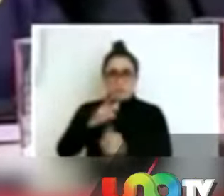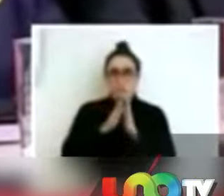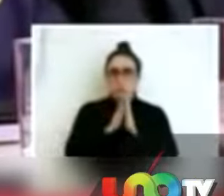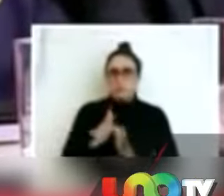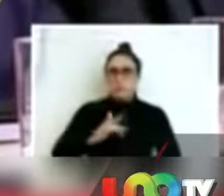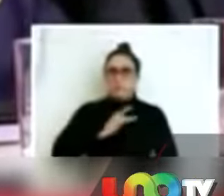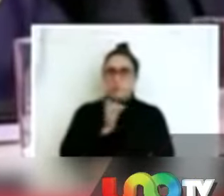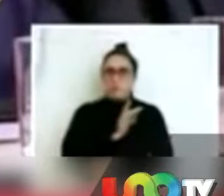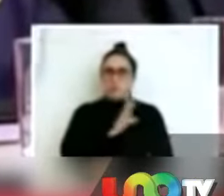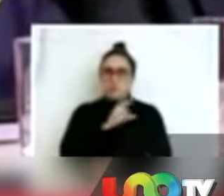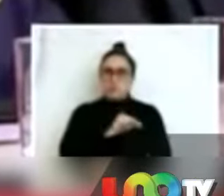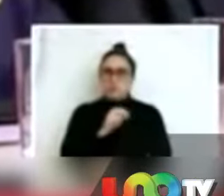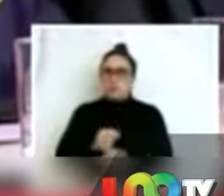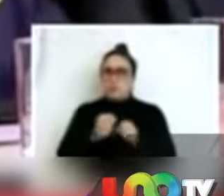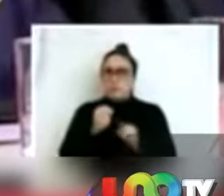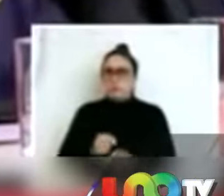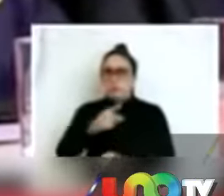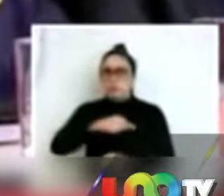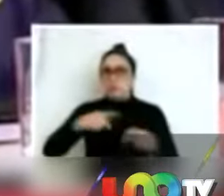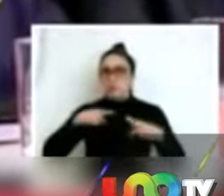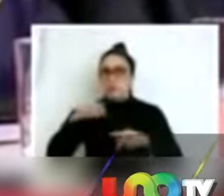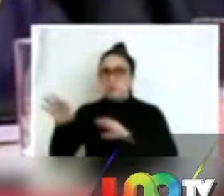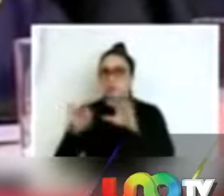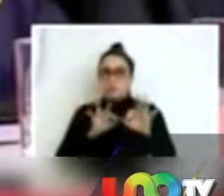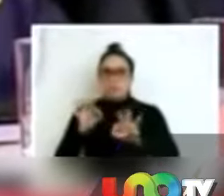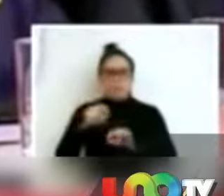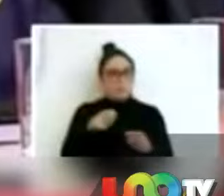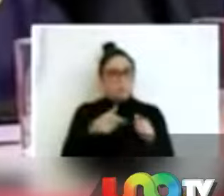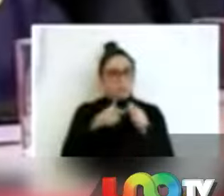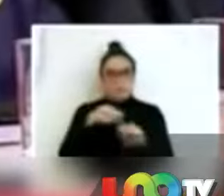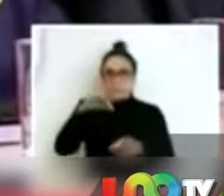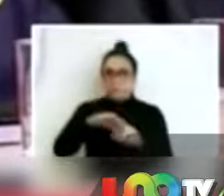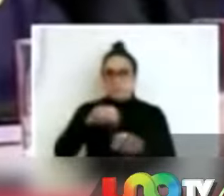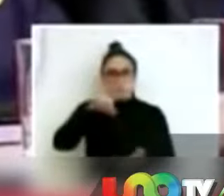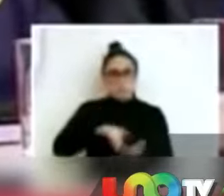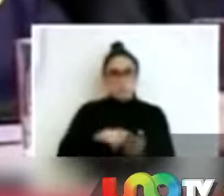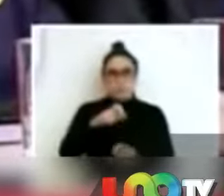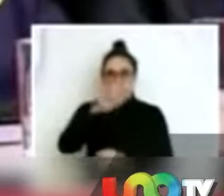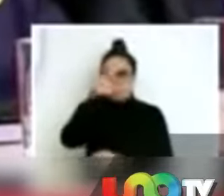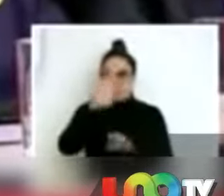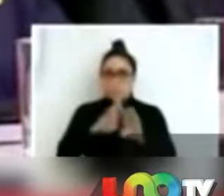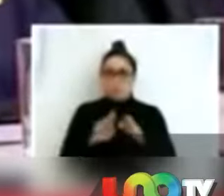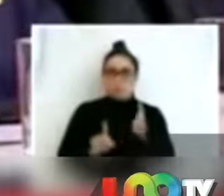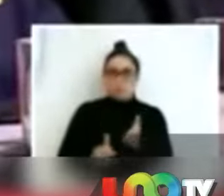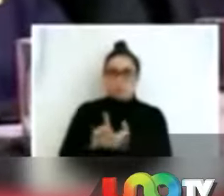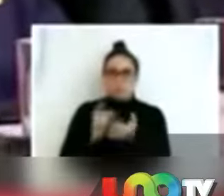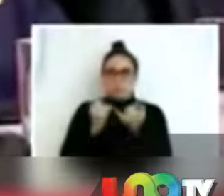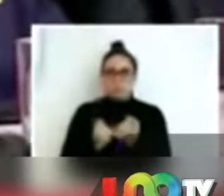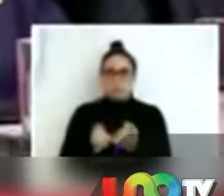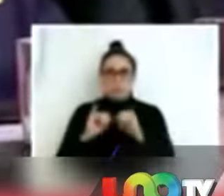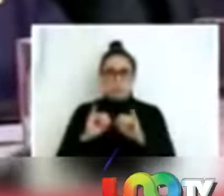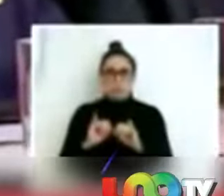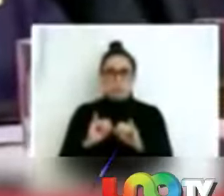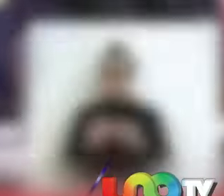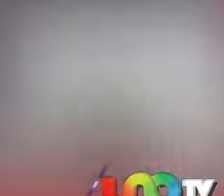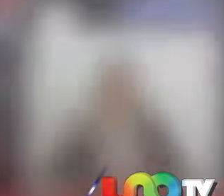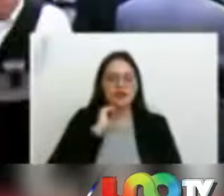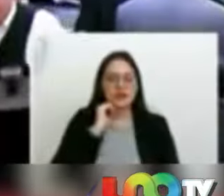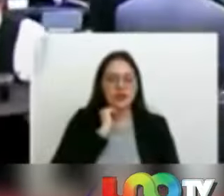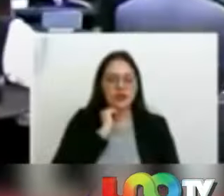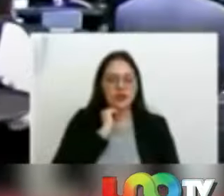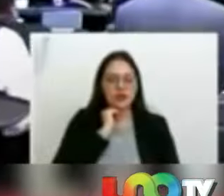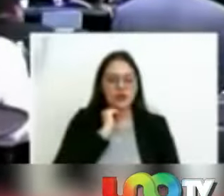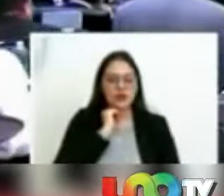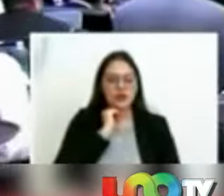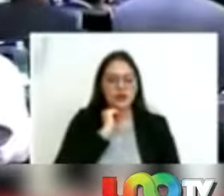pleno vote por quienes decidirán también votando. La democracia y la justicia han vuelto a tus manos, pueblo.